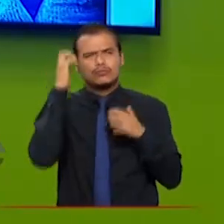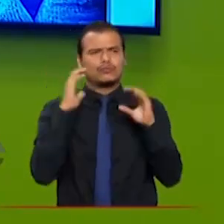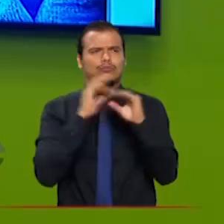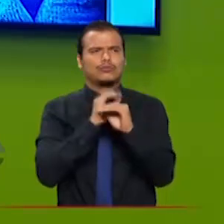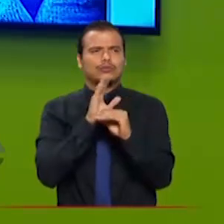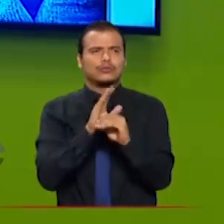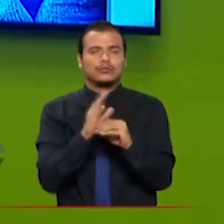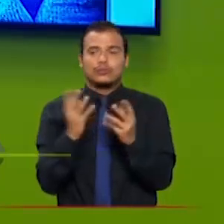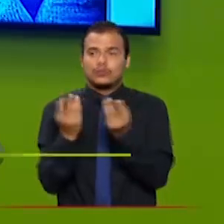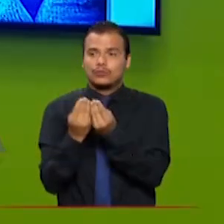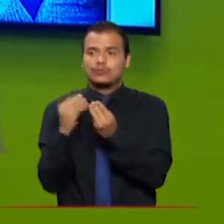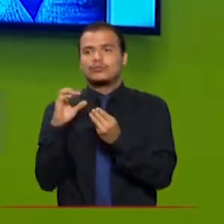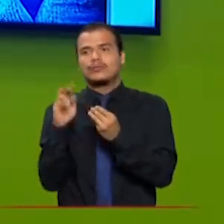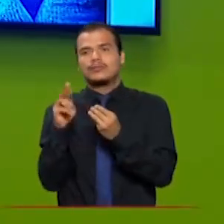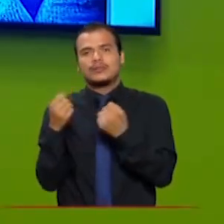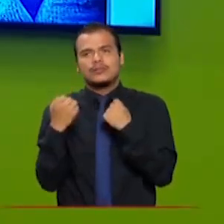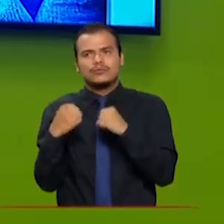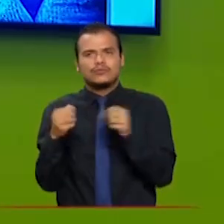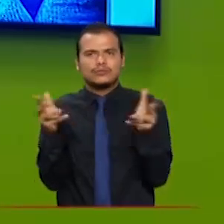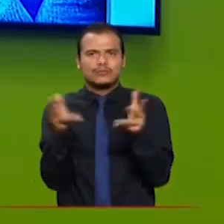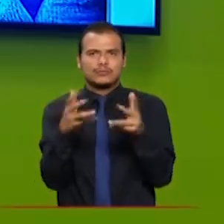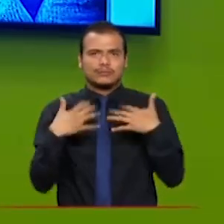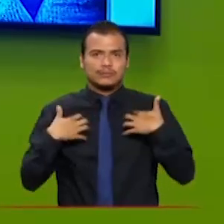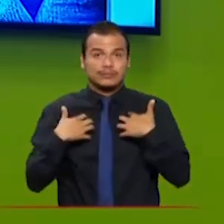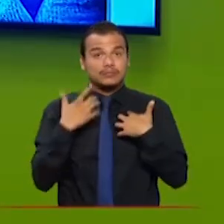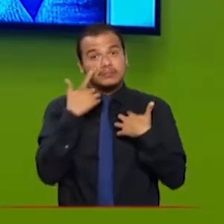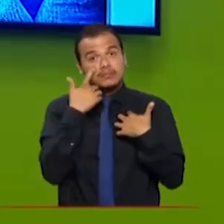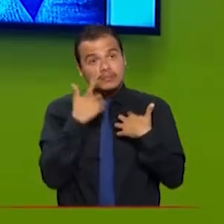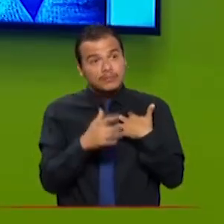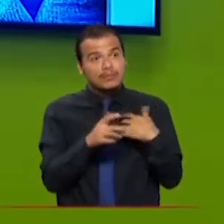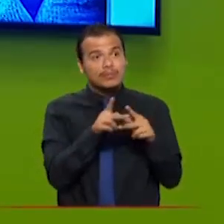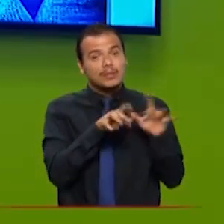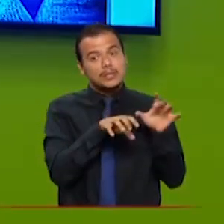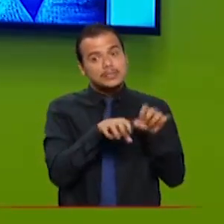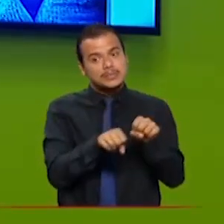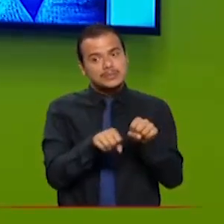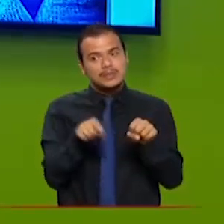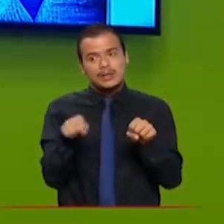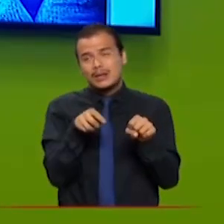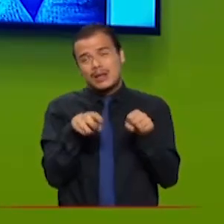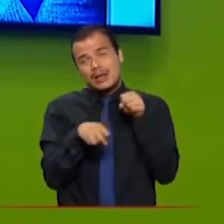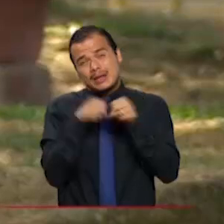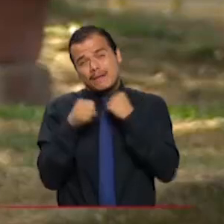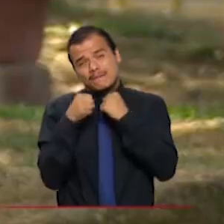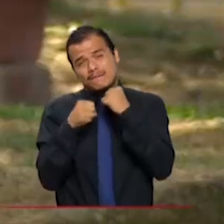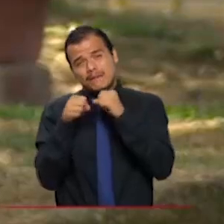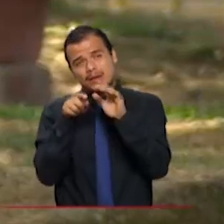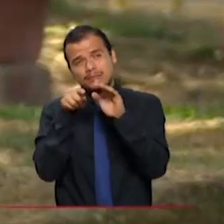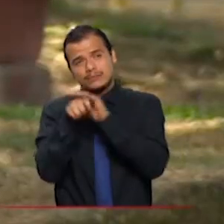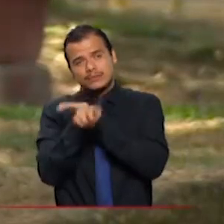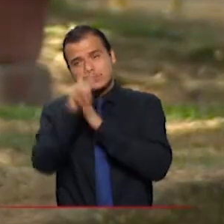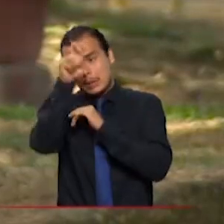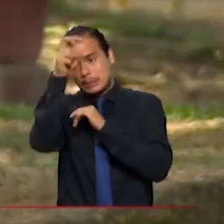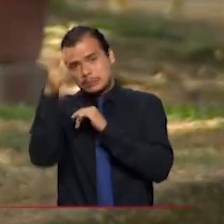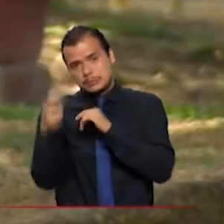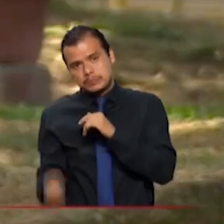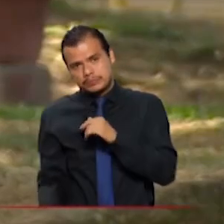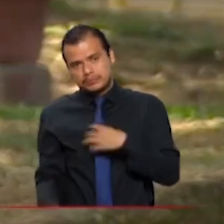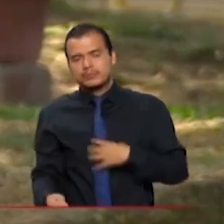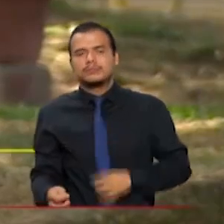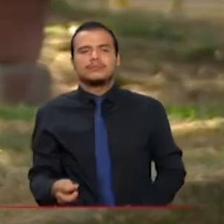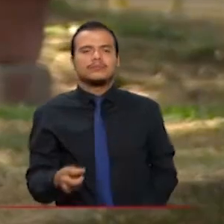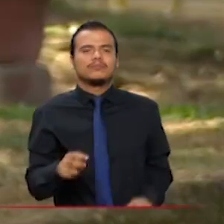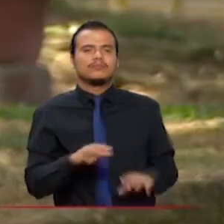animal tras la descarga eléctrica. Se presume que huía de quienes lo tenían como mascota. Hacía presencia en uno de los